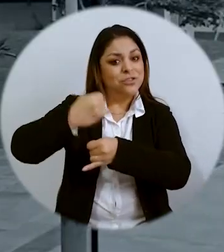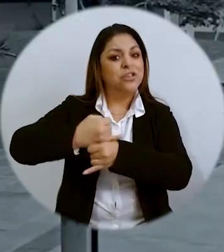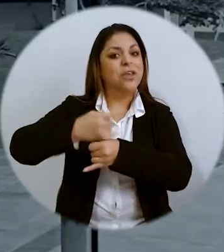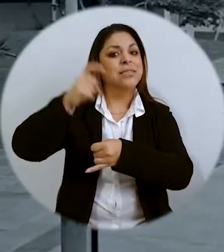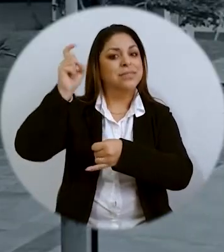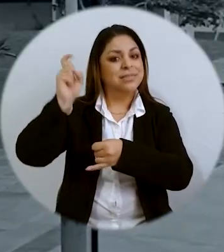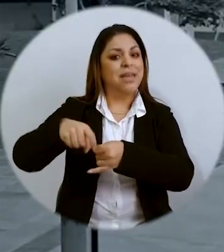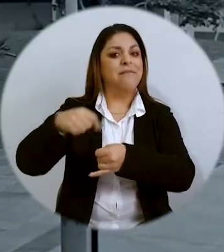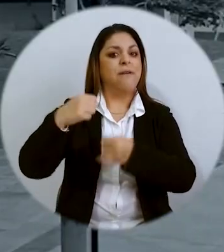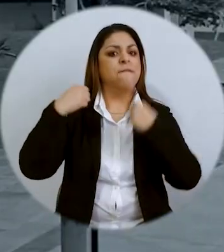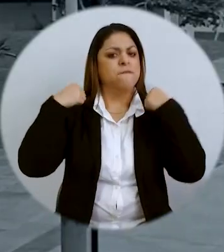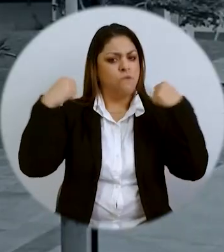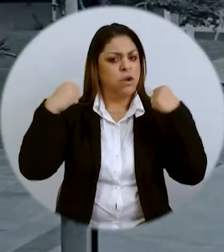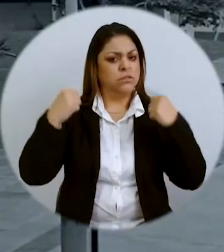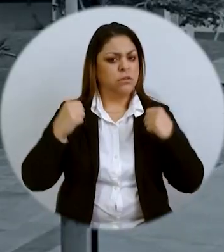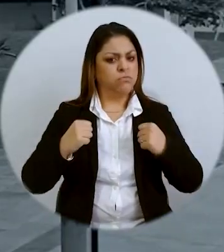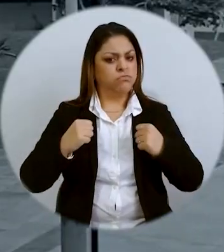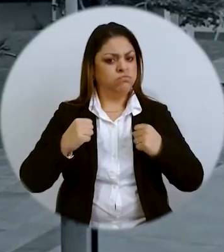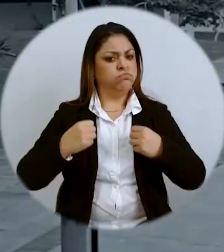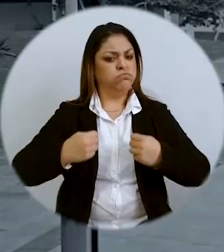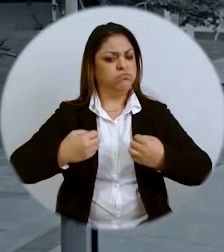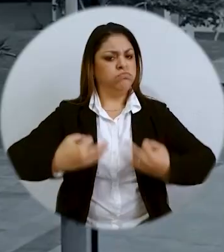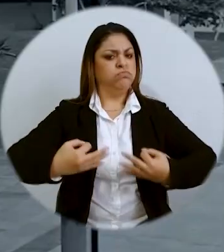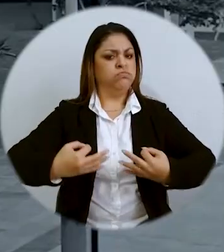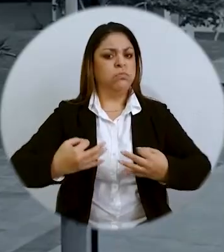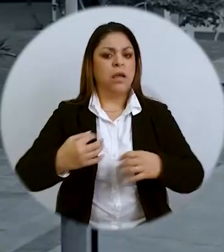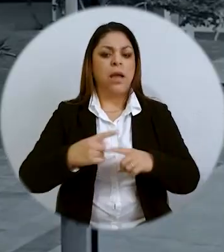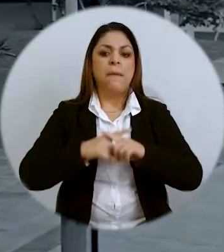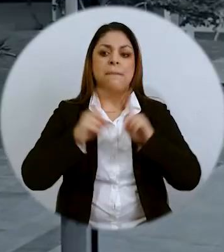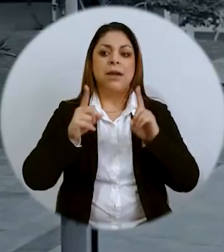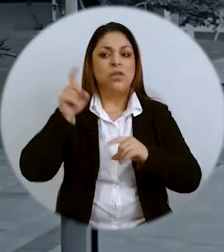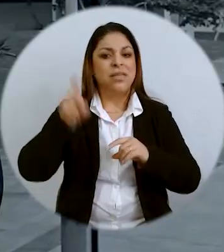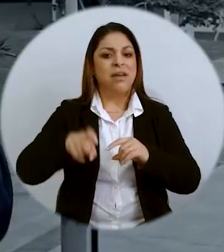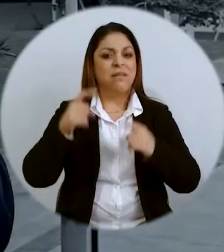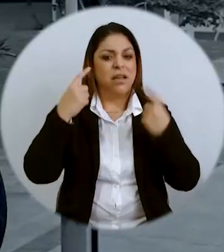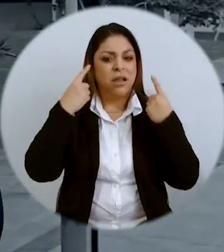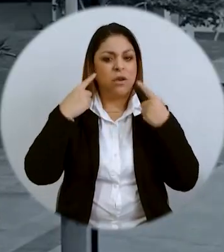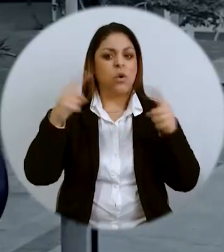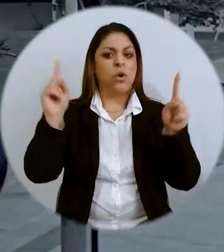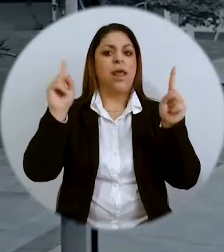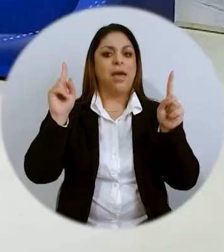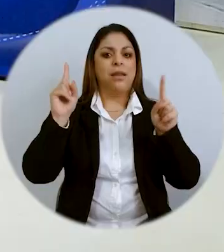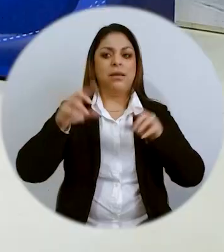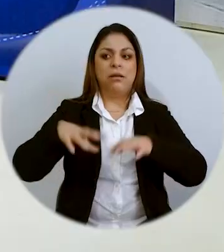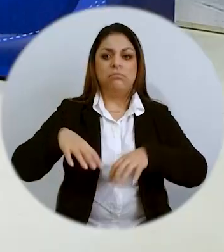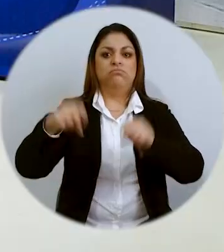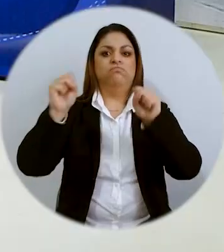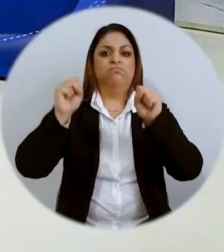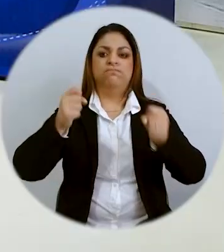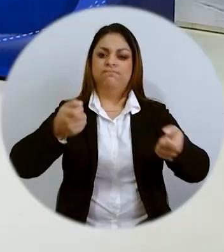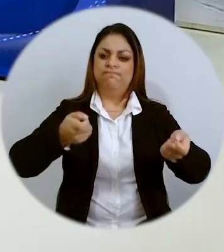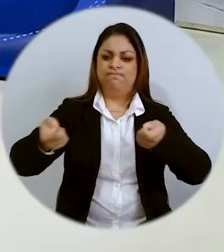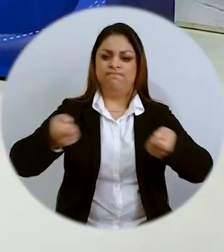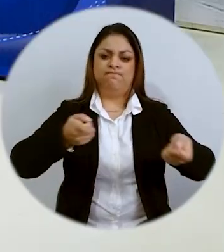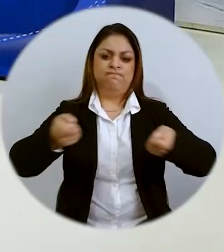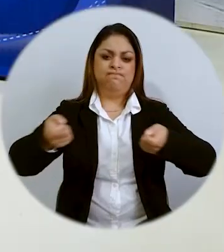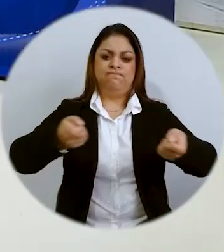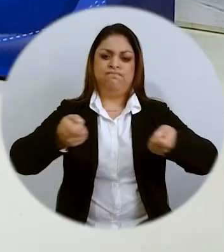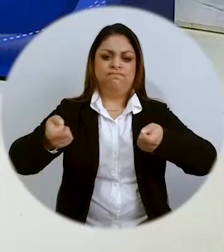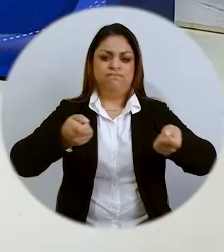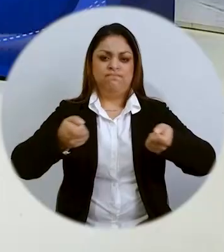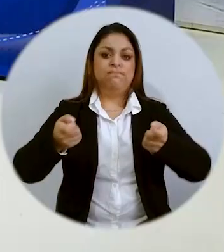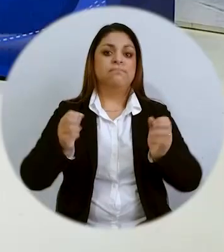institucionalidad fuerte, robusta, y que logre ejercer ese papel